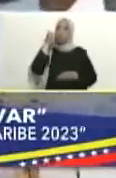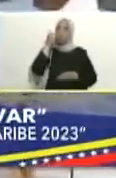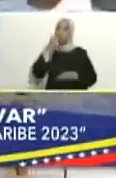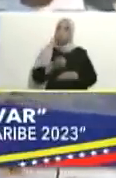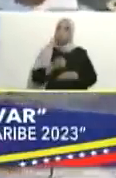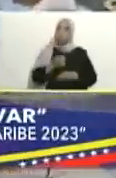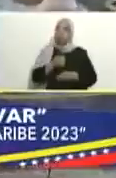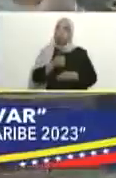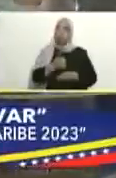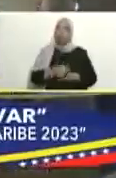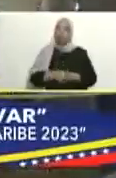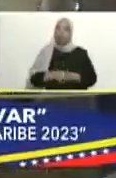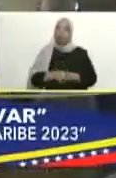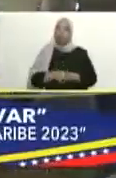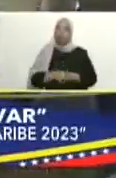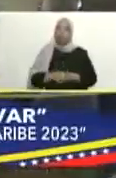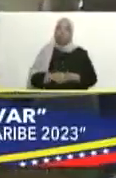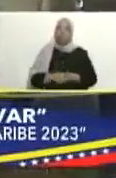viendo